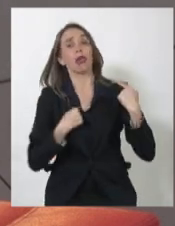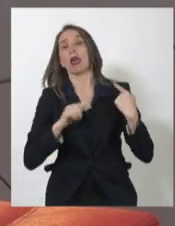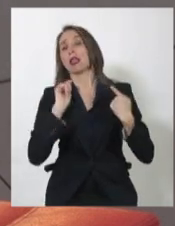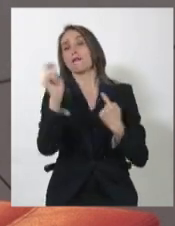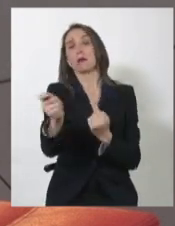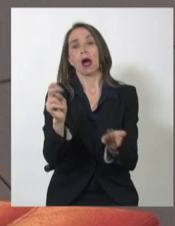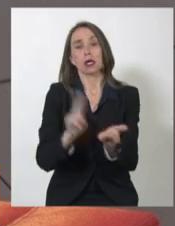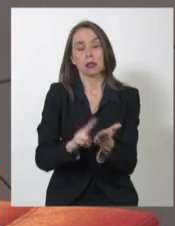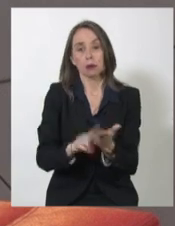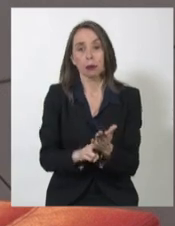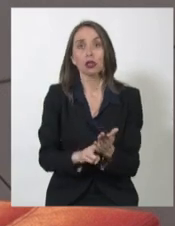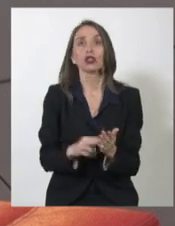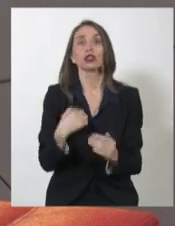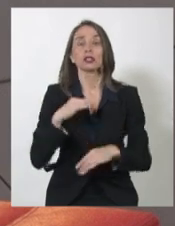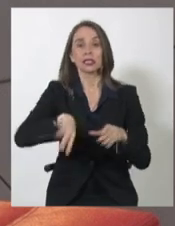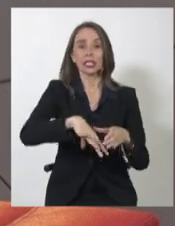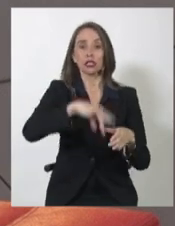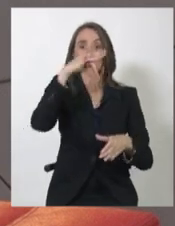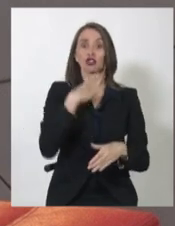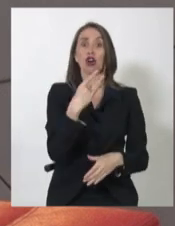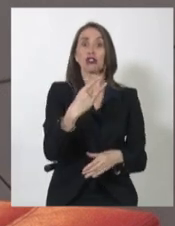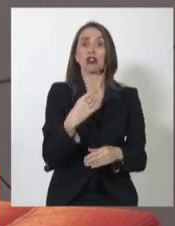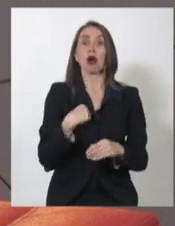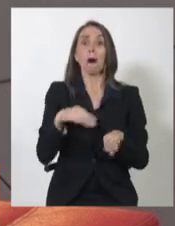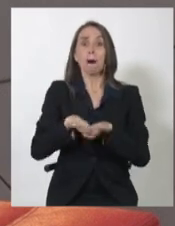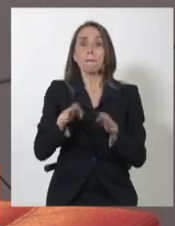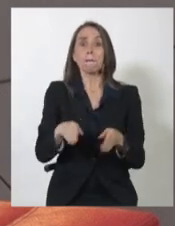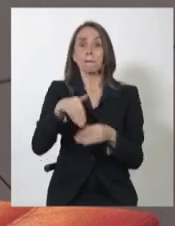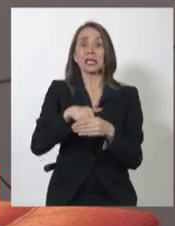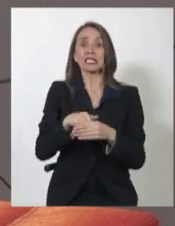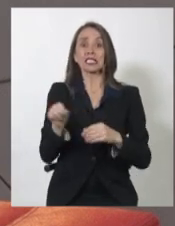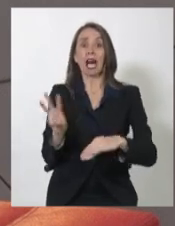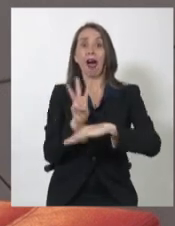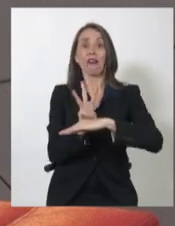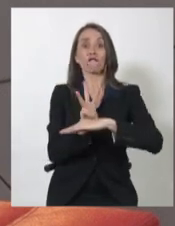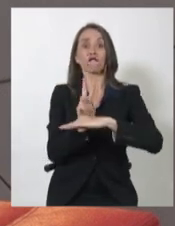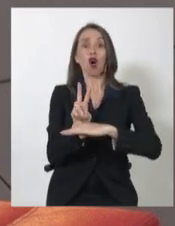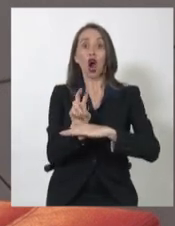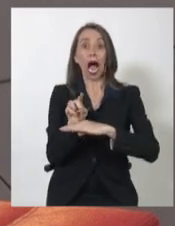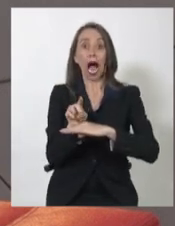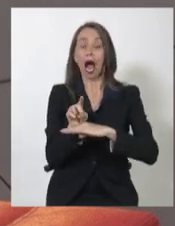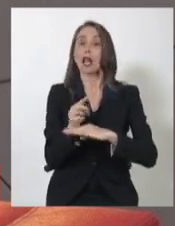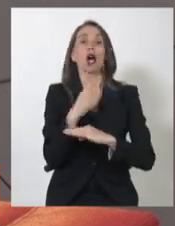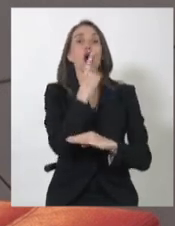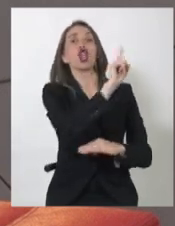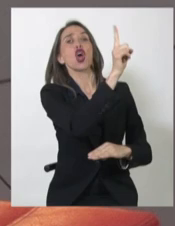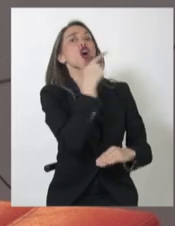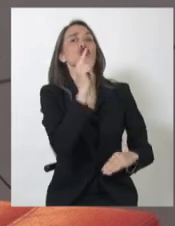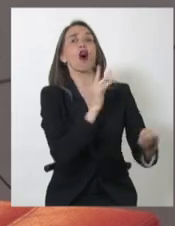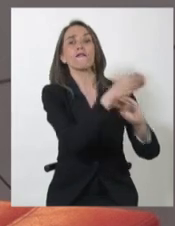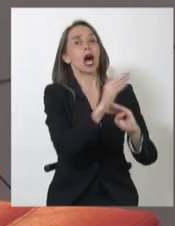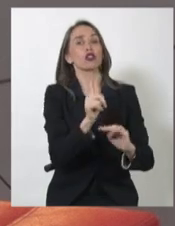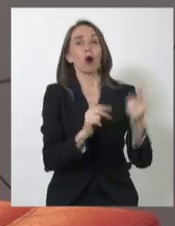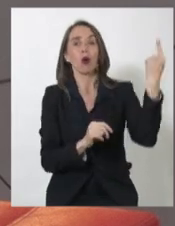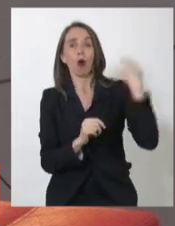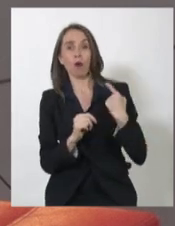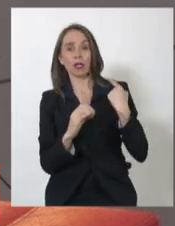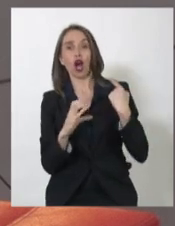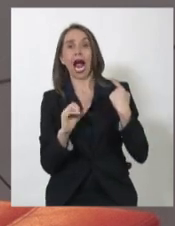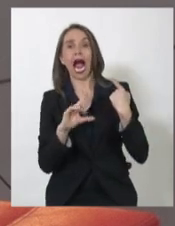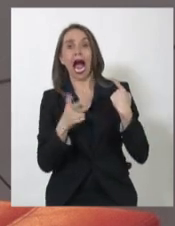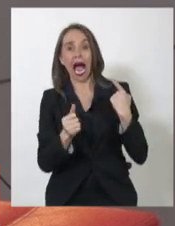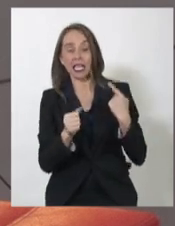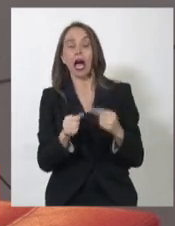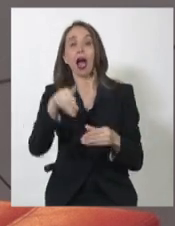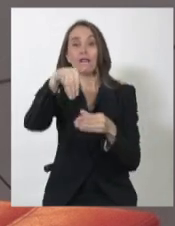salgo sorteado como vocal de mesa, no puedo discutir que no quiero ir. Es una carga. Yo creo que el voto no solamente es una opción, sino